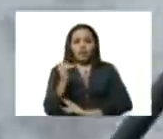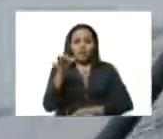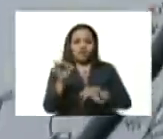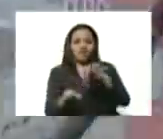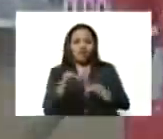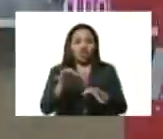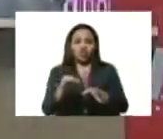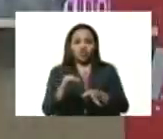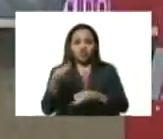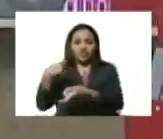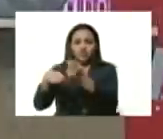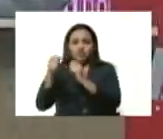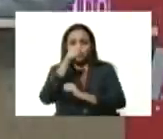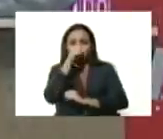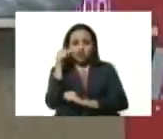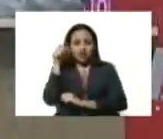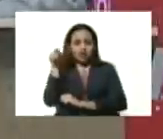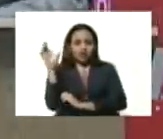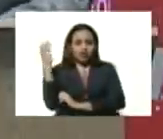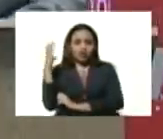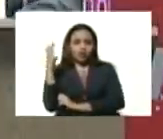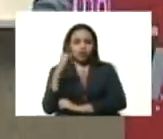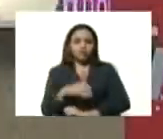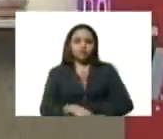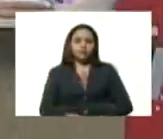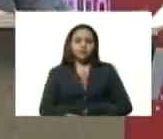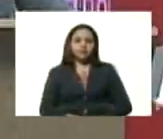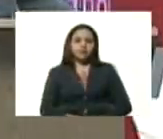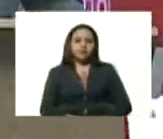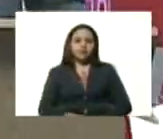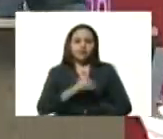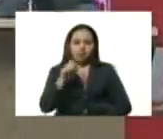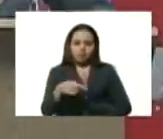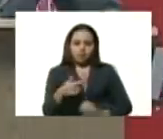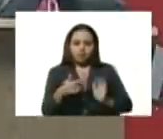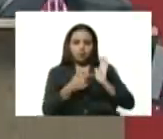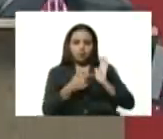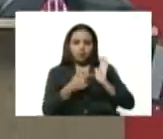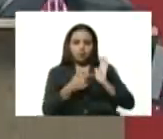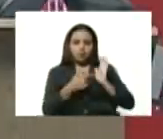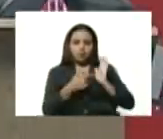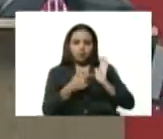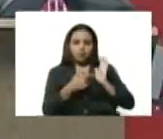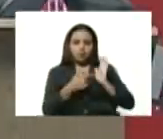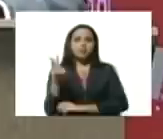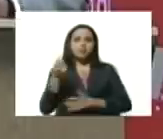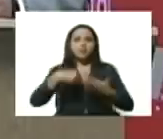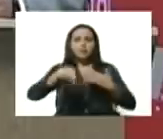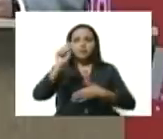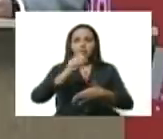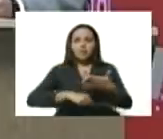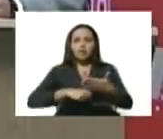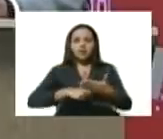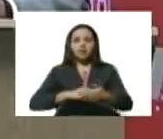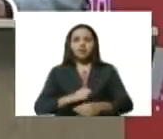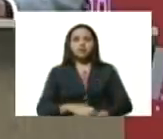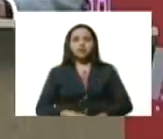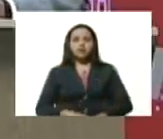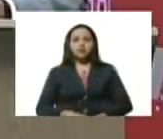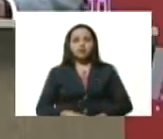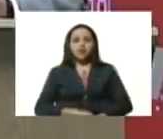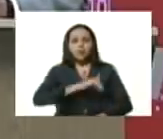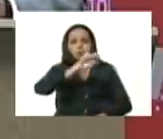colombianos y del estado de la Florida. También mostramos la firma de Juan Guaidó en